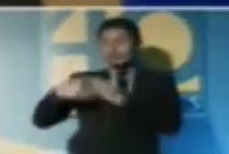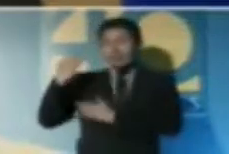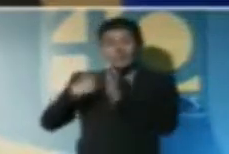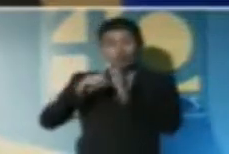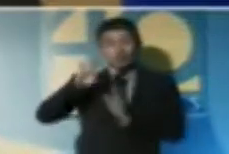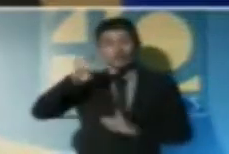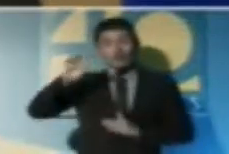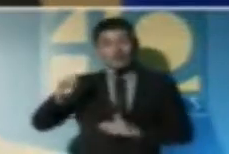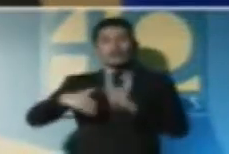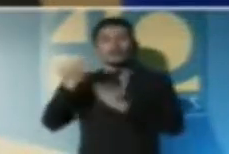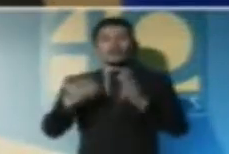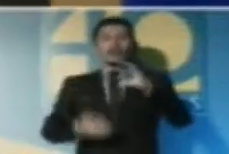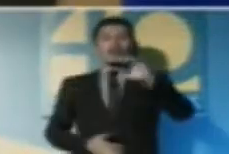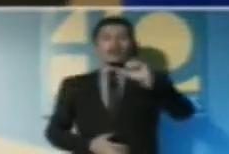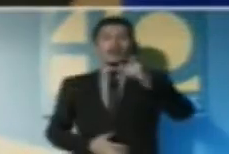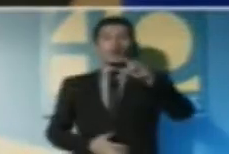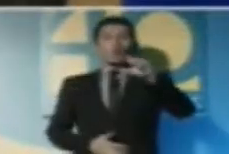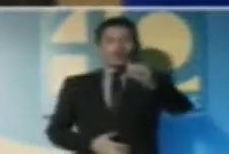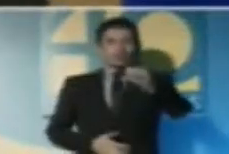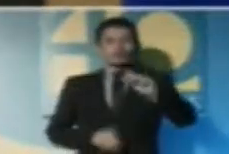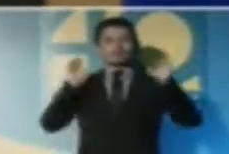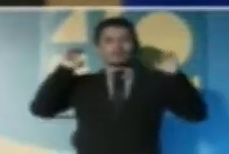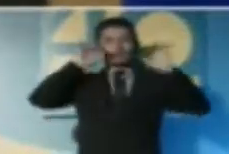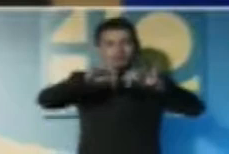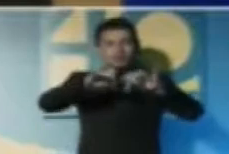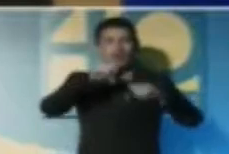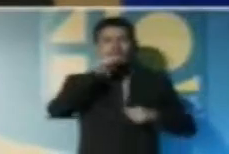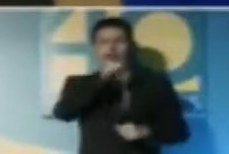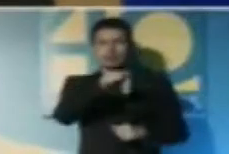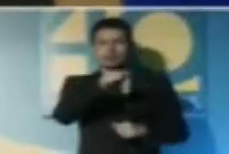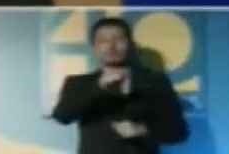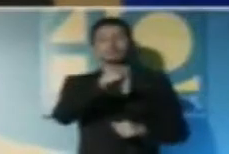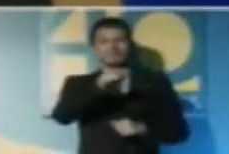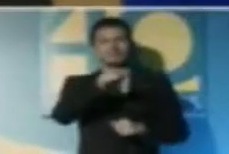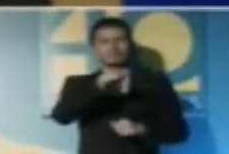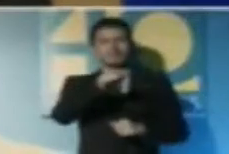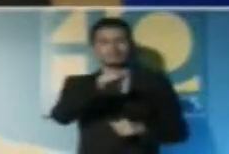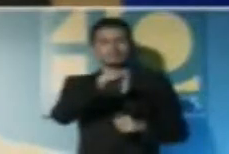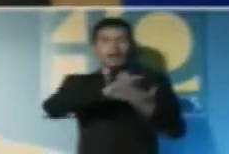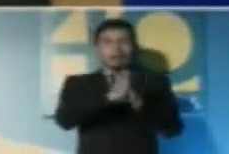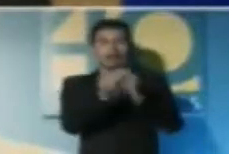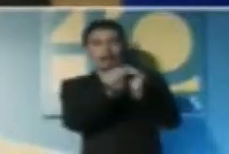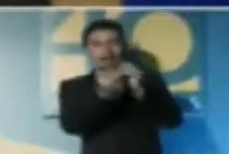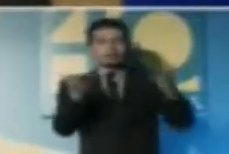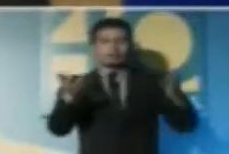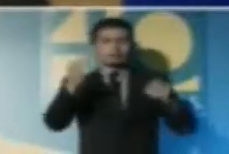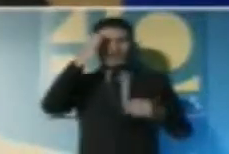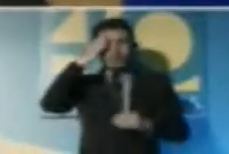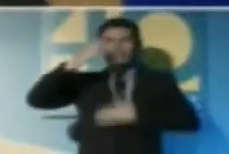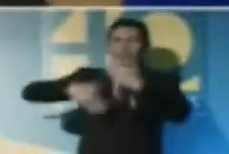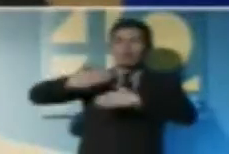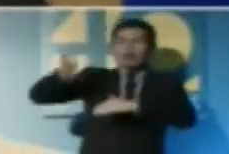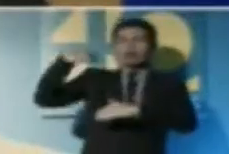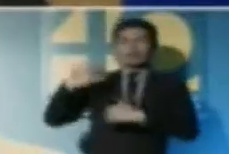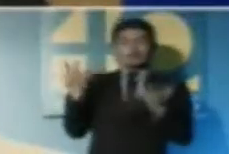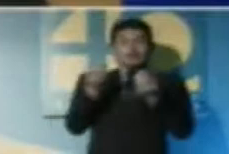siglo generan escepticismo sobre los resultados de esta nueva etapa. A pesar de acuerdos y procesos de